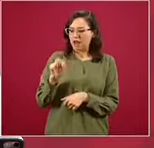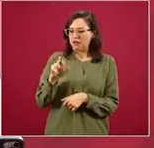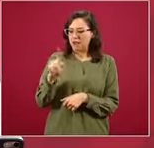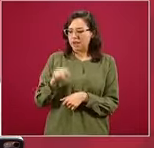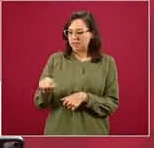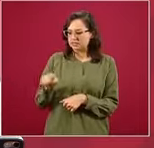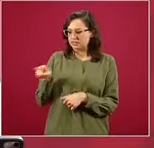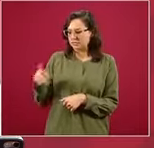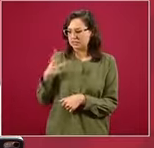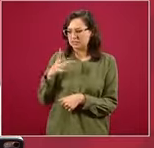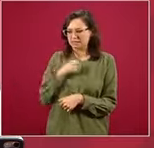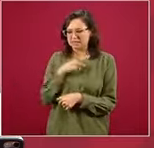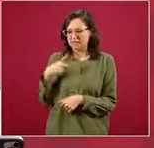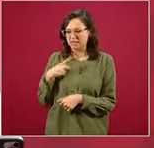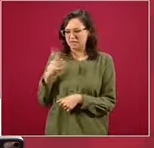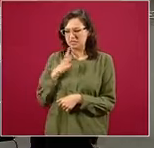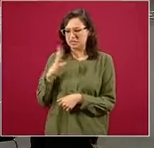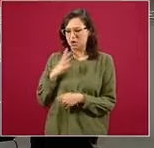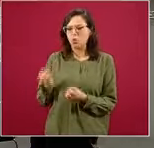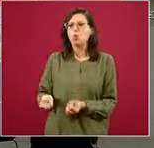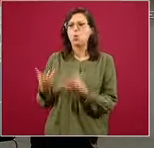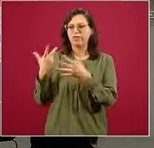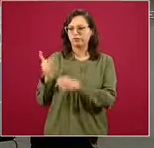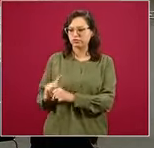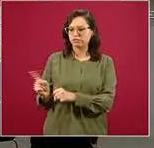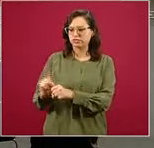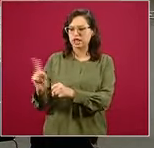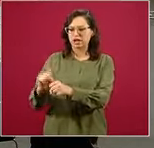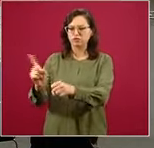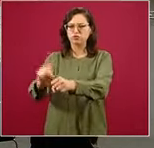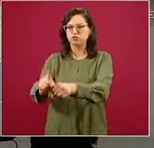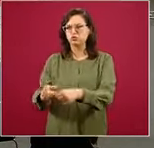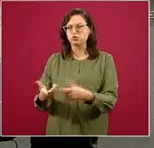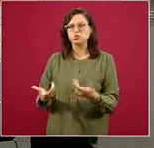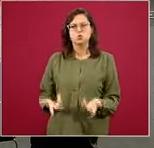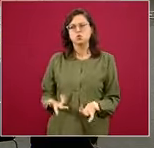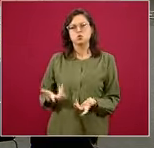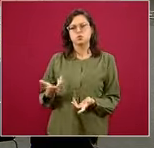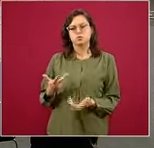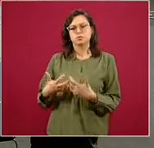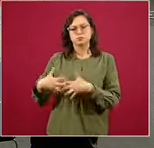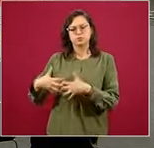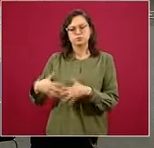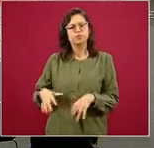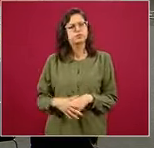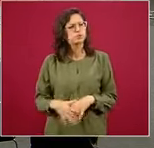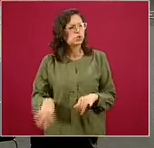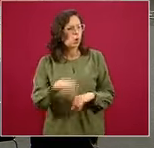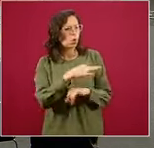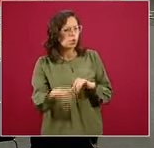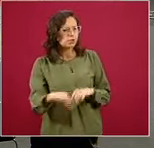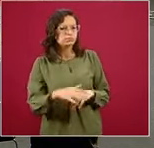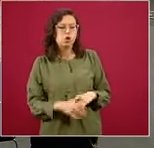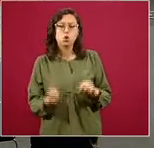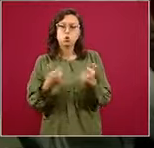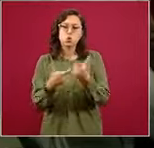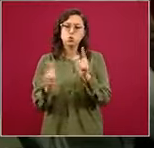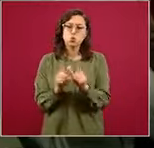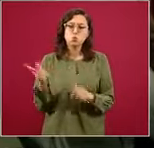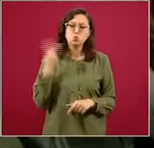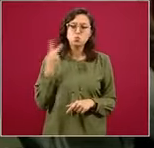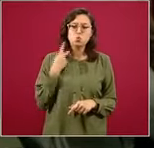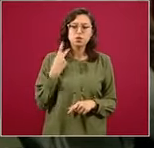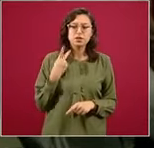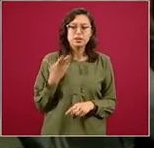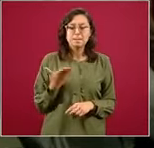página de CONACYT debe estar ahí el dato técnico de la velocidad que se producen y Bien, todo por eso. último, algunos partidos políticos están